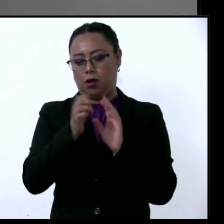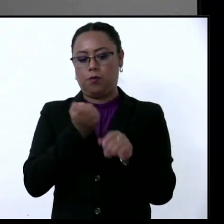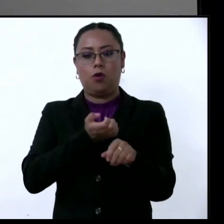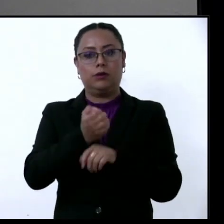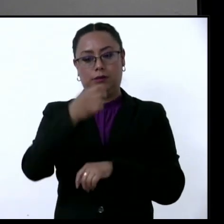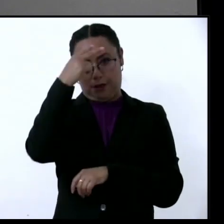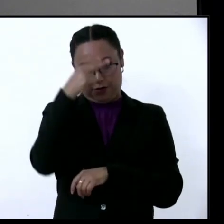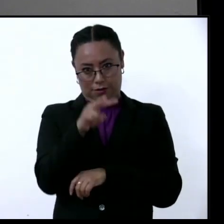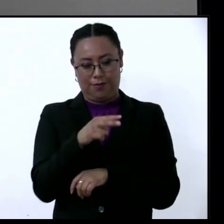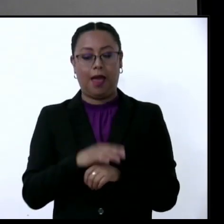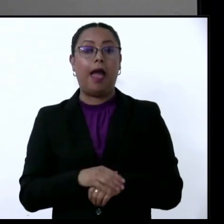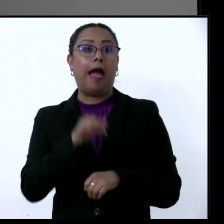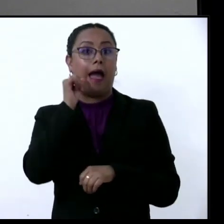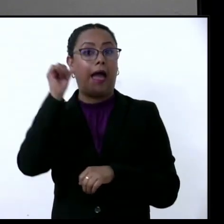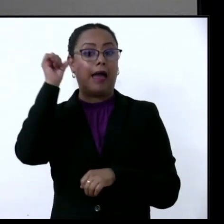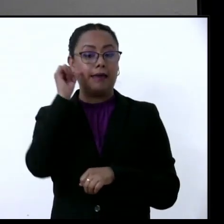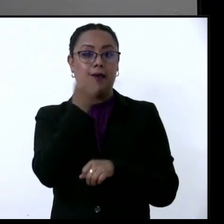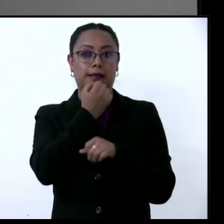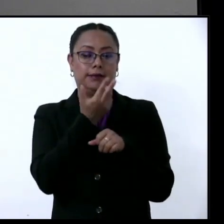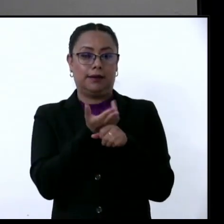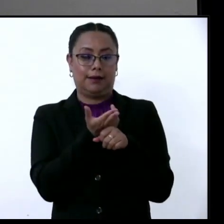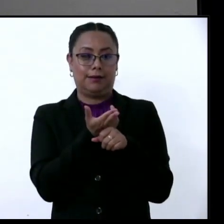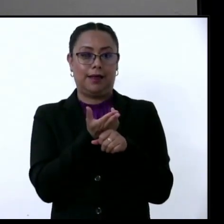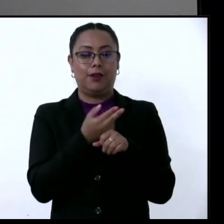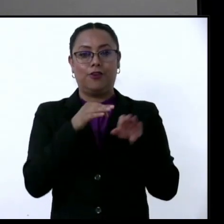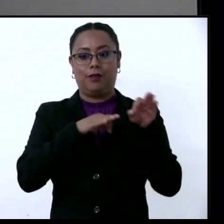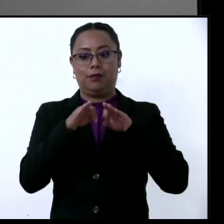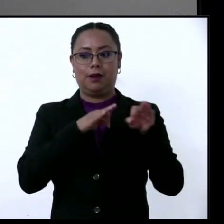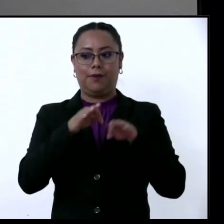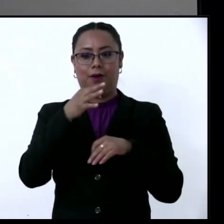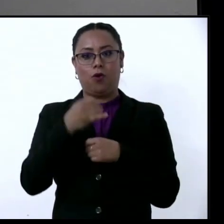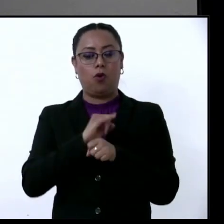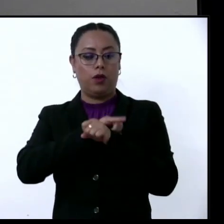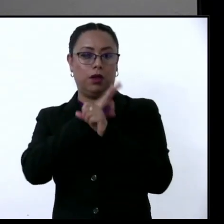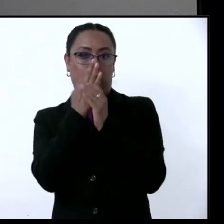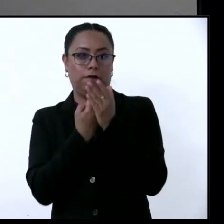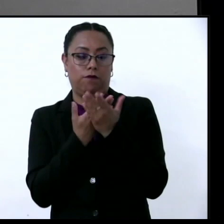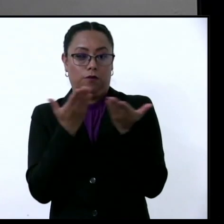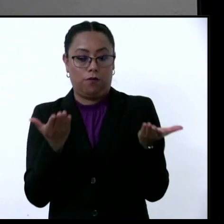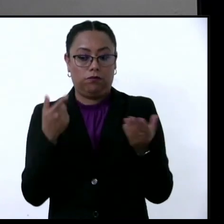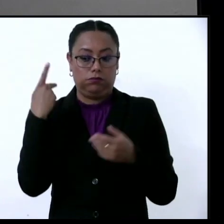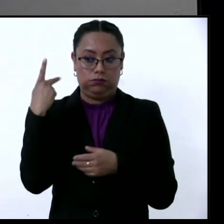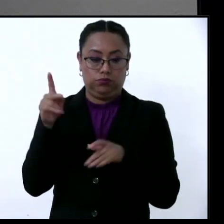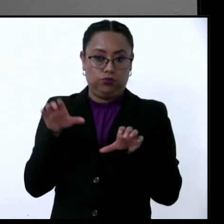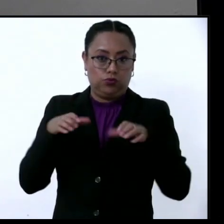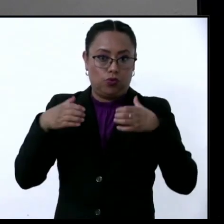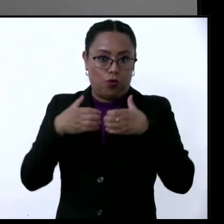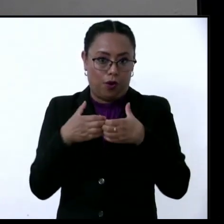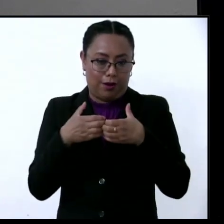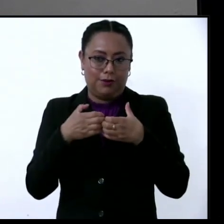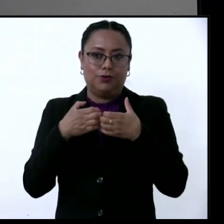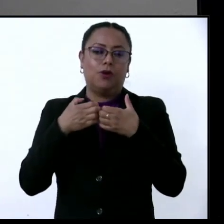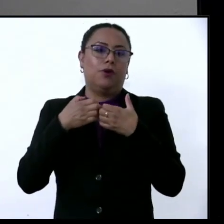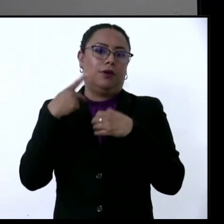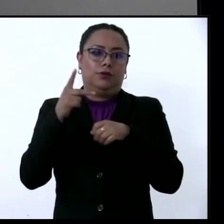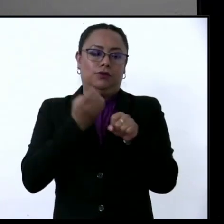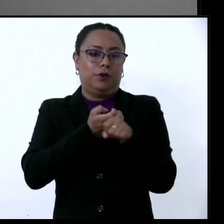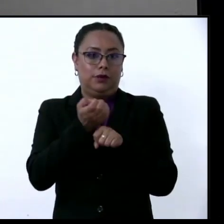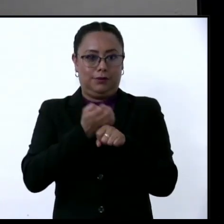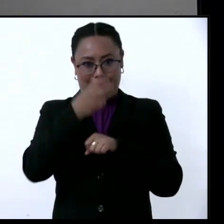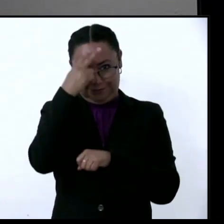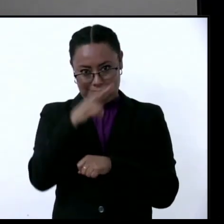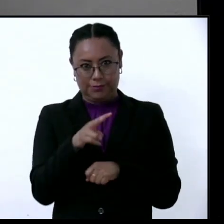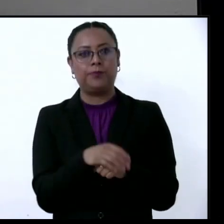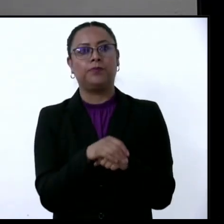ayer el secretario del Trabajo de la entidad nos informaba que el Congreso de su Estado está